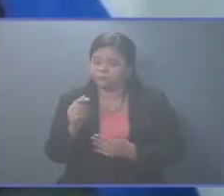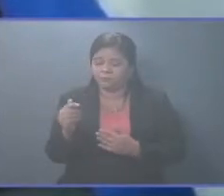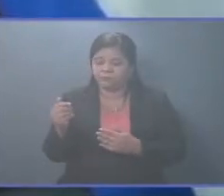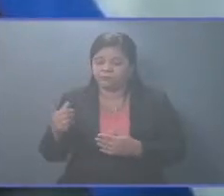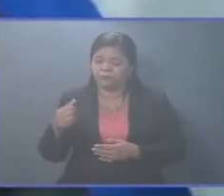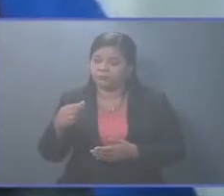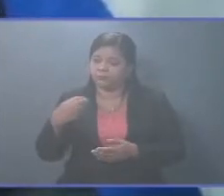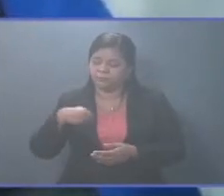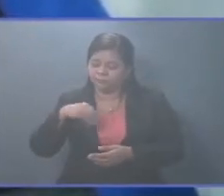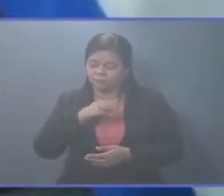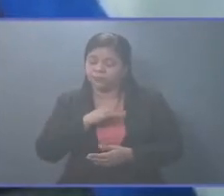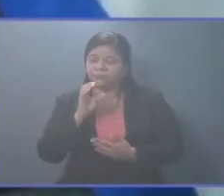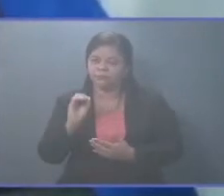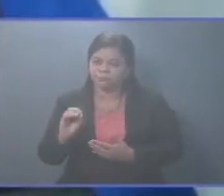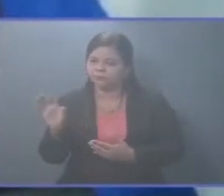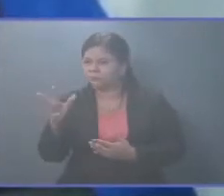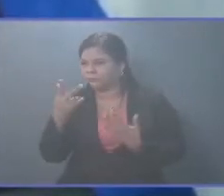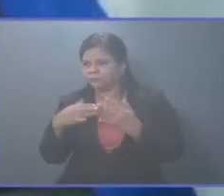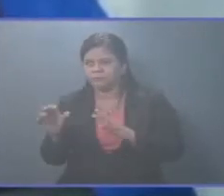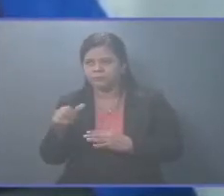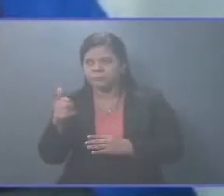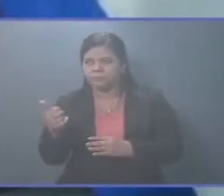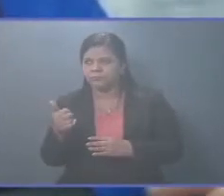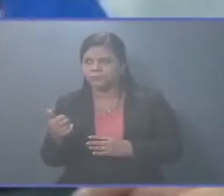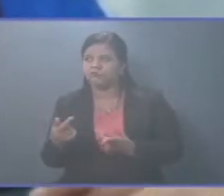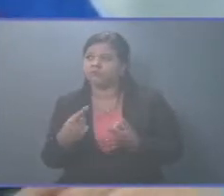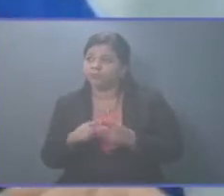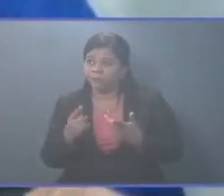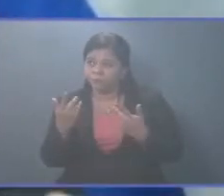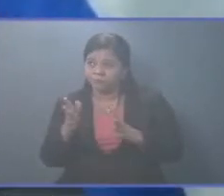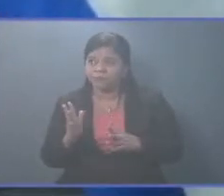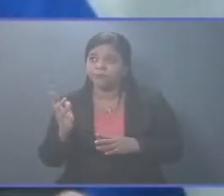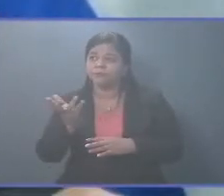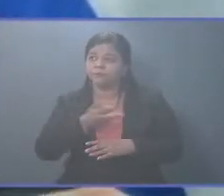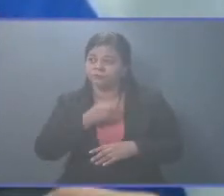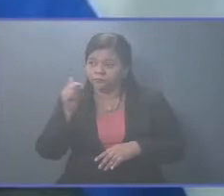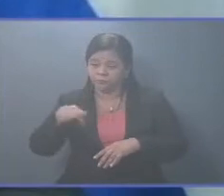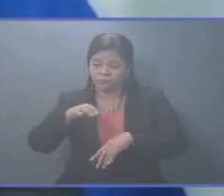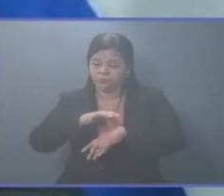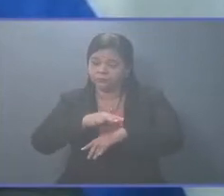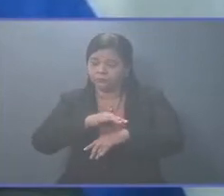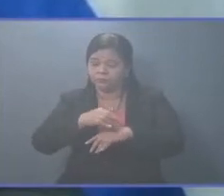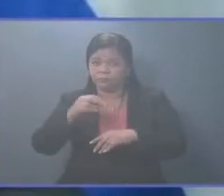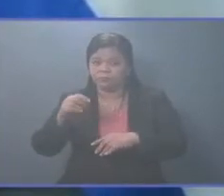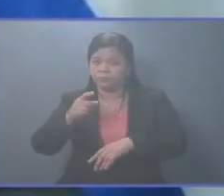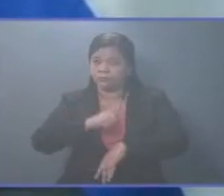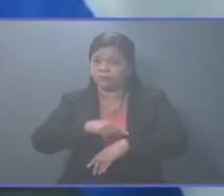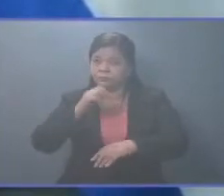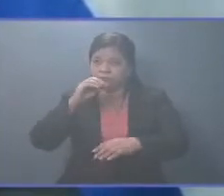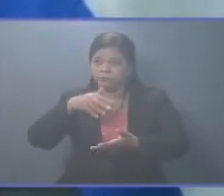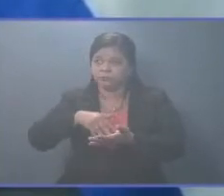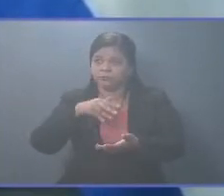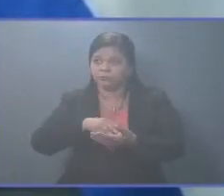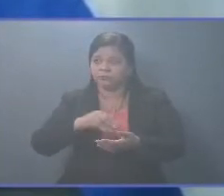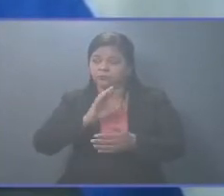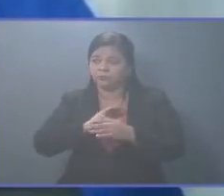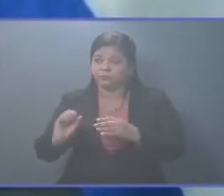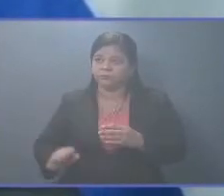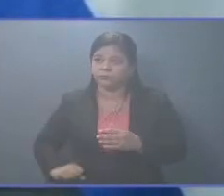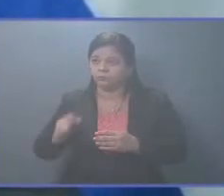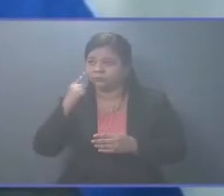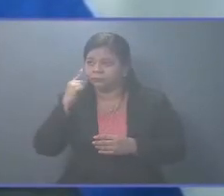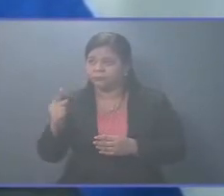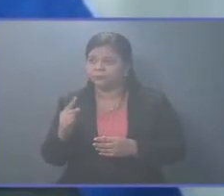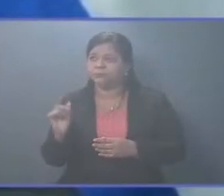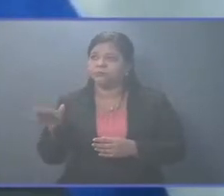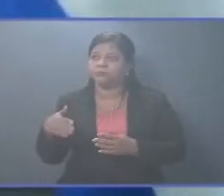líneas. Pregunto porque estamos al vivo ahorita, el pueblo salvadoreño nos está viendo y francamente no es a nosotros